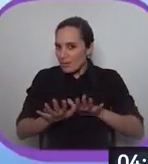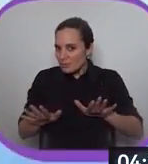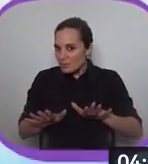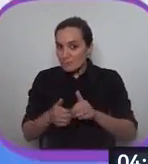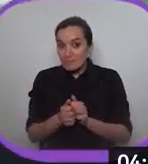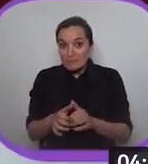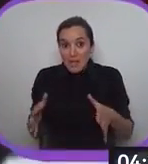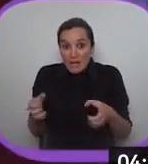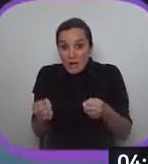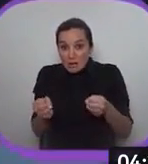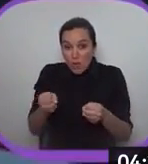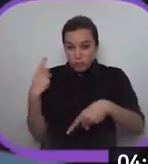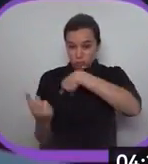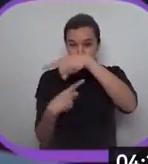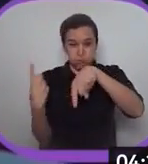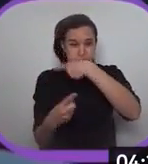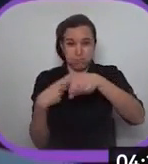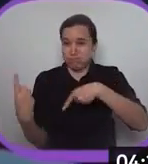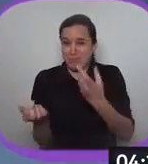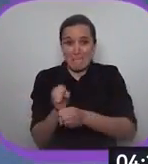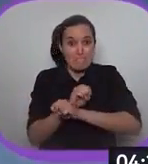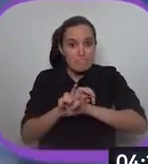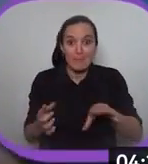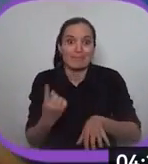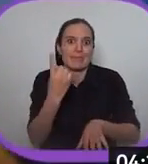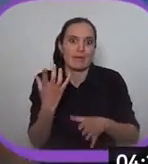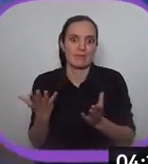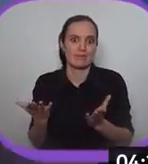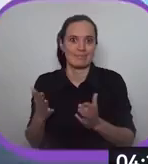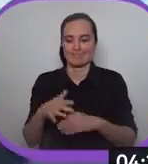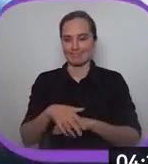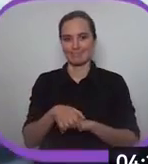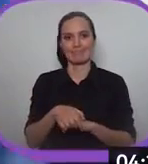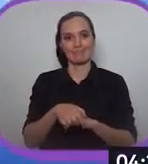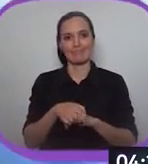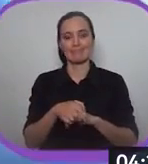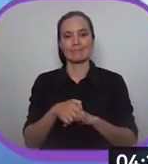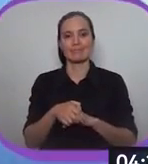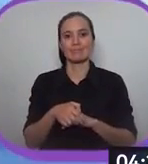La preparación. ¡Sujétense! ¡Los torbellinos son aterradores la primera vez!